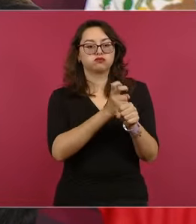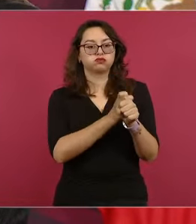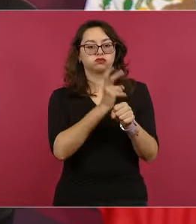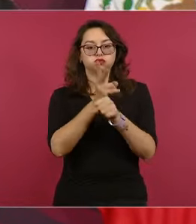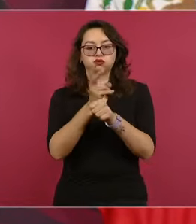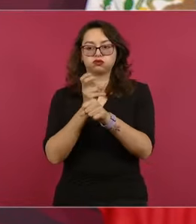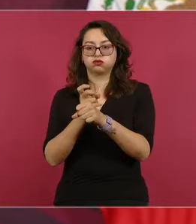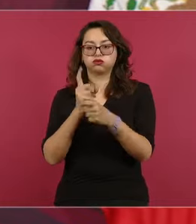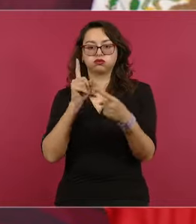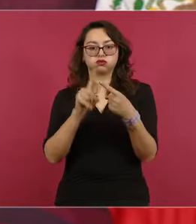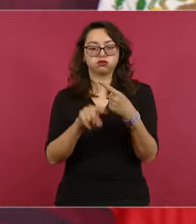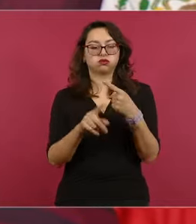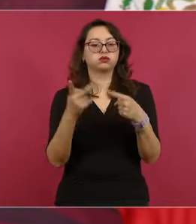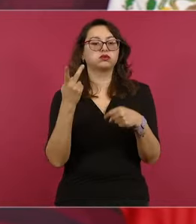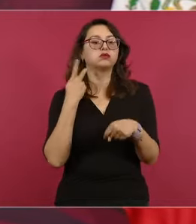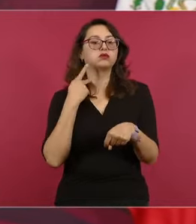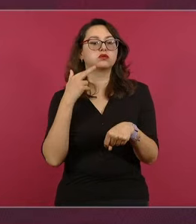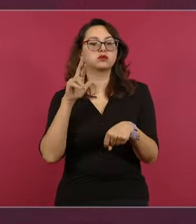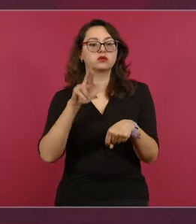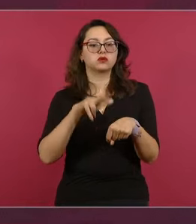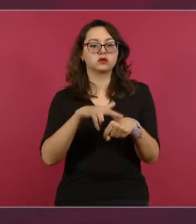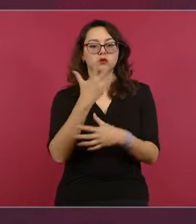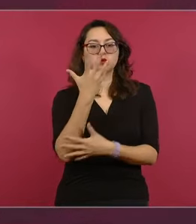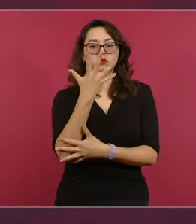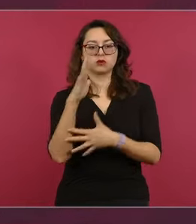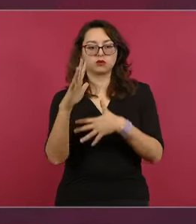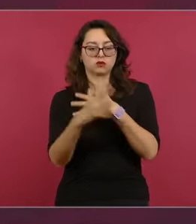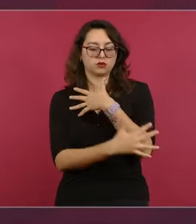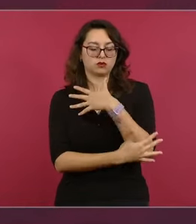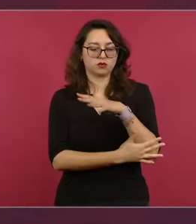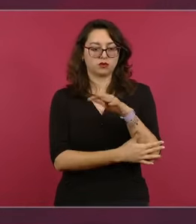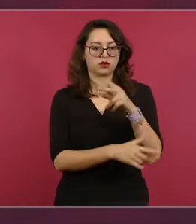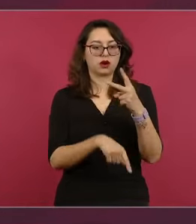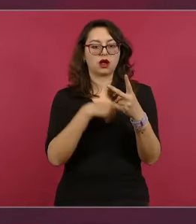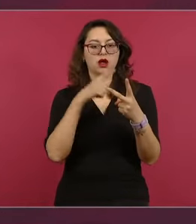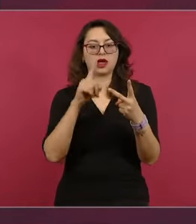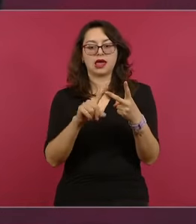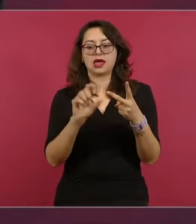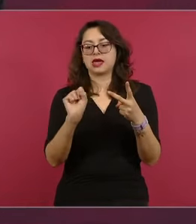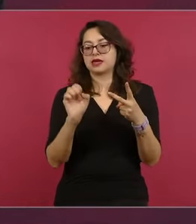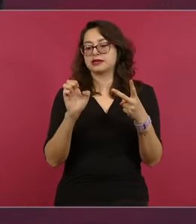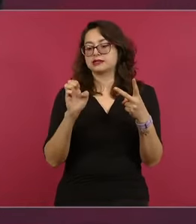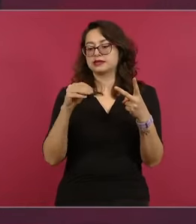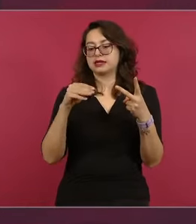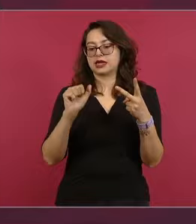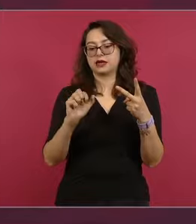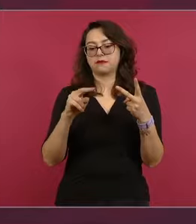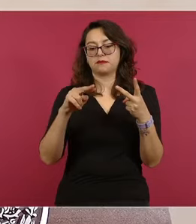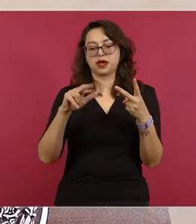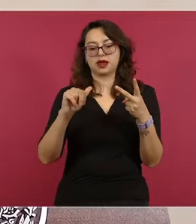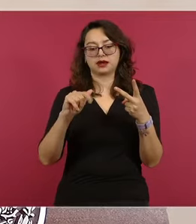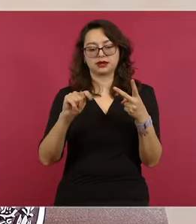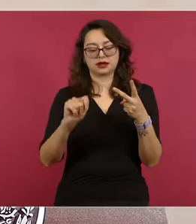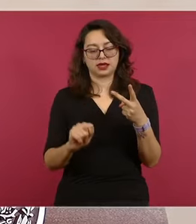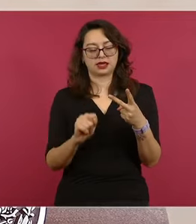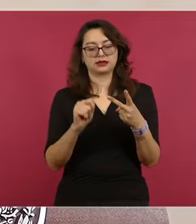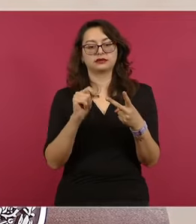la Procuradora de Medio Ambiente, la Secretaria de Medio Ambiente,